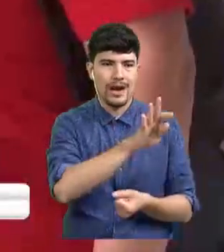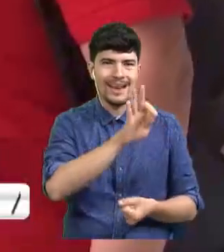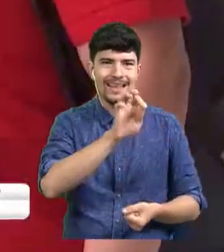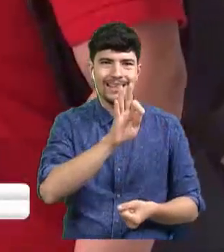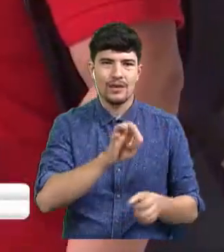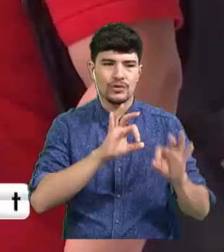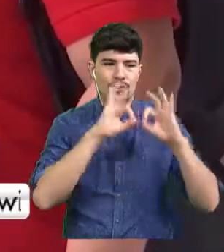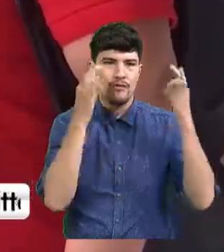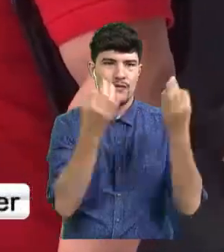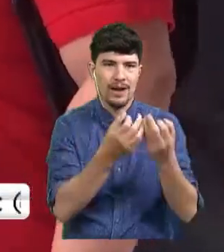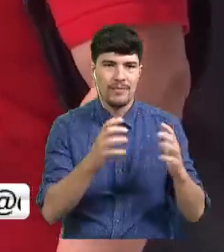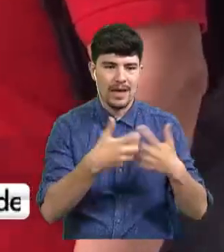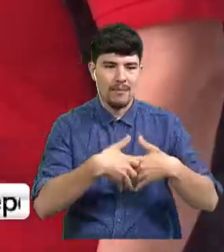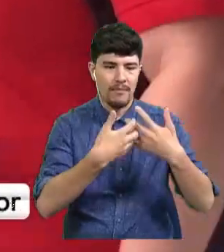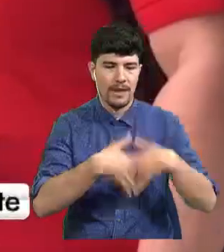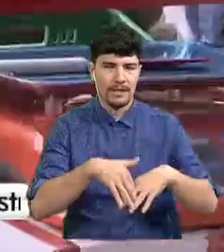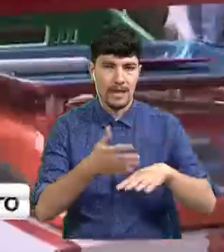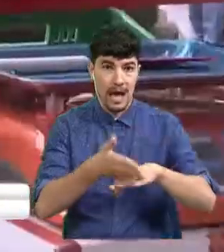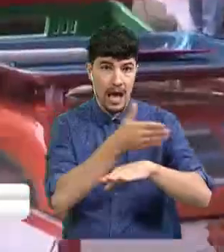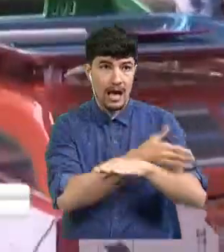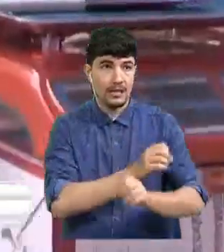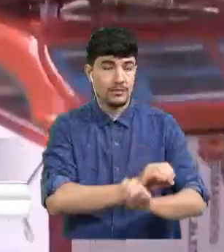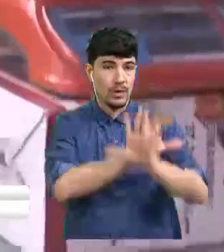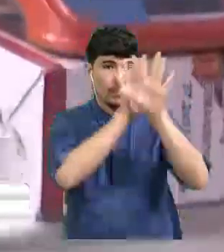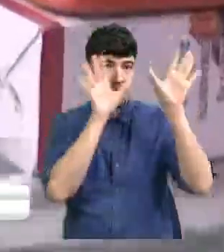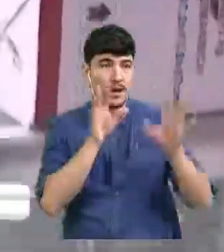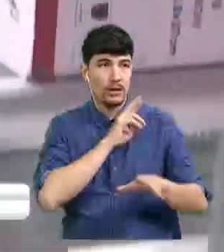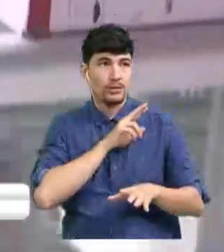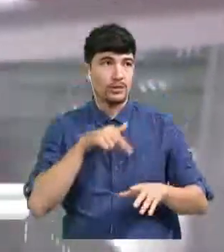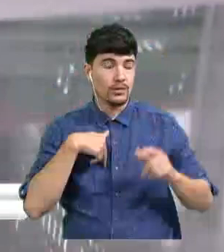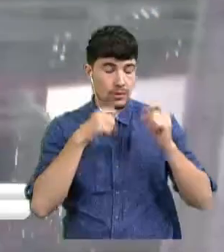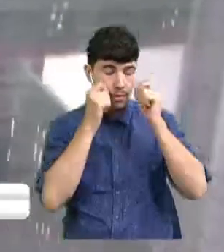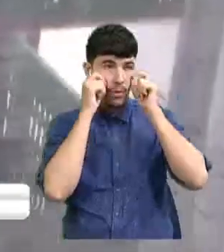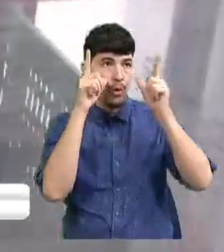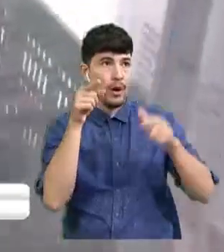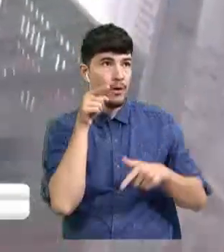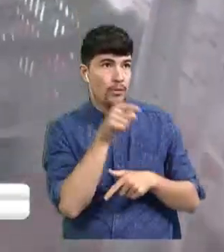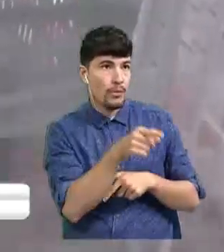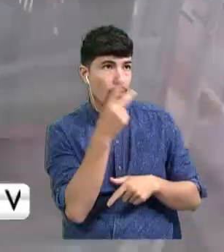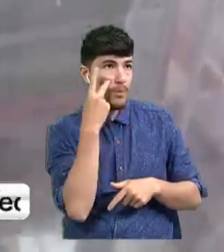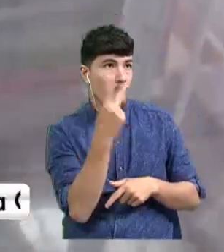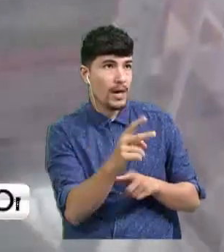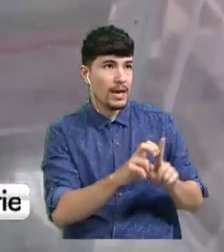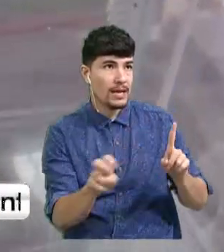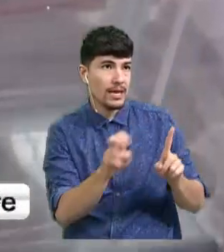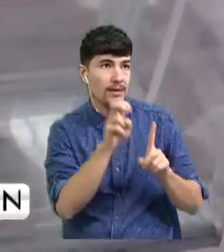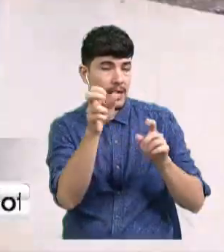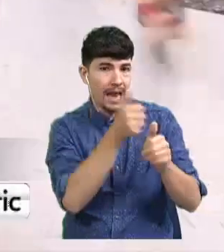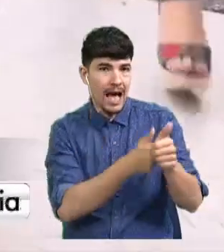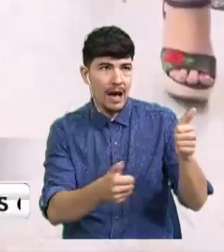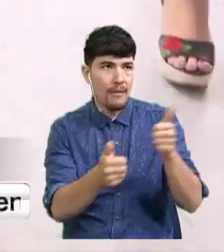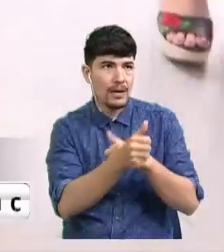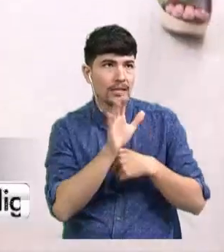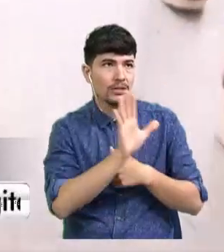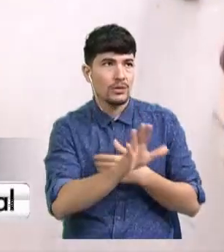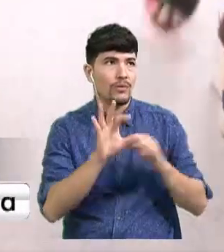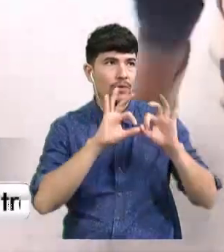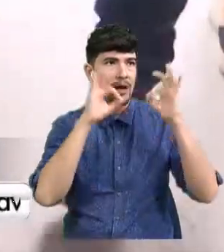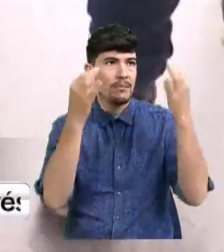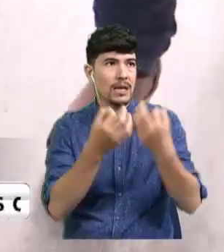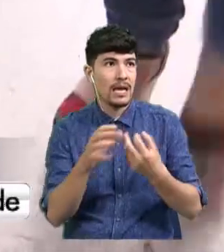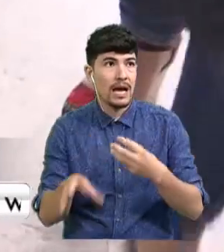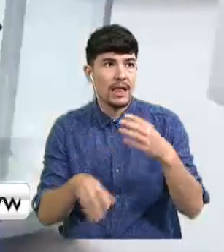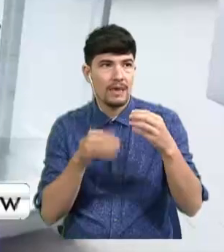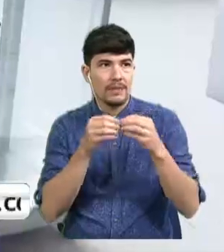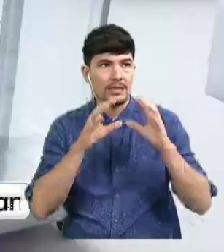programa. Esta mañana nos sorprendió enormemente ver el nivel de avance de estas familias, sobre todo en la